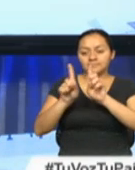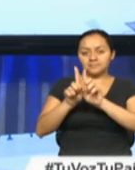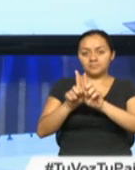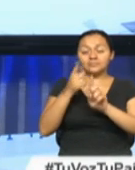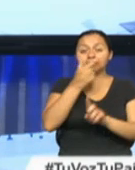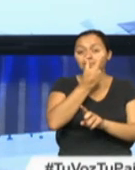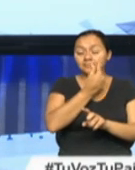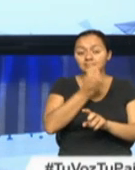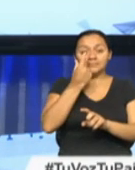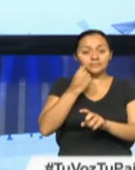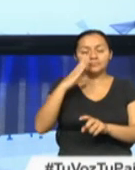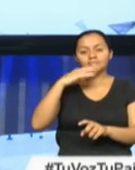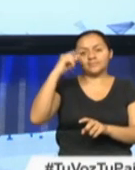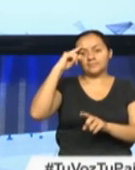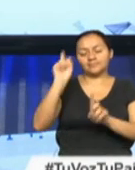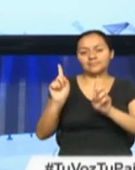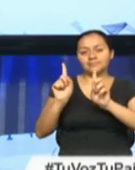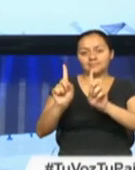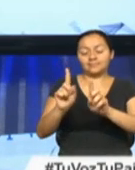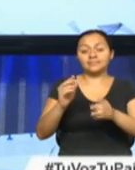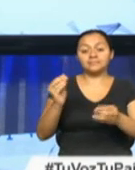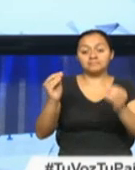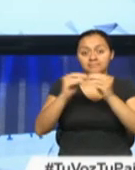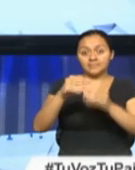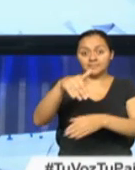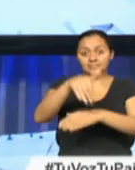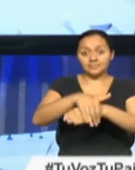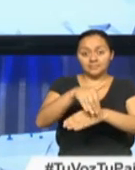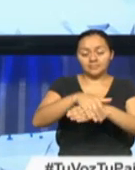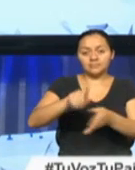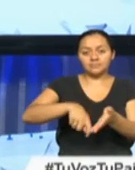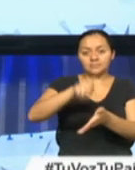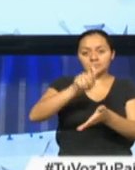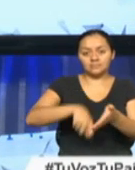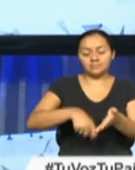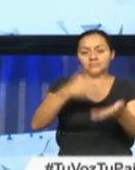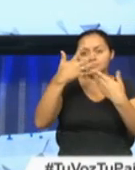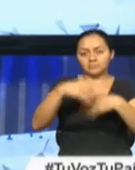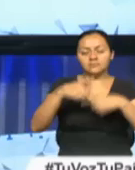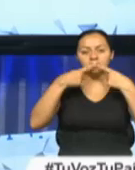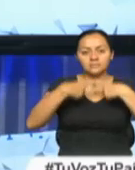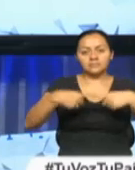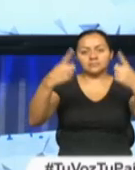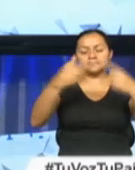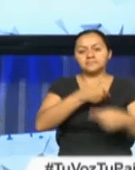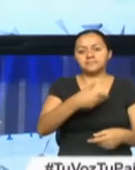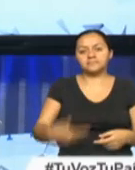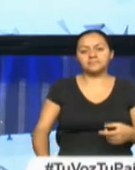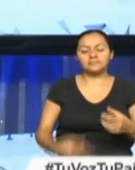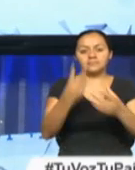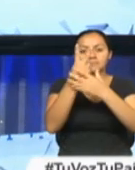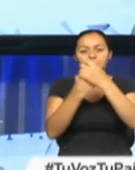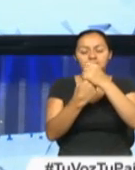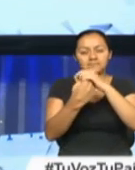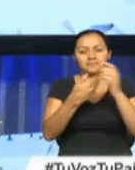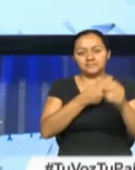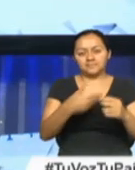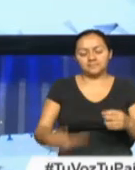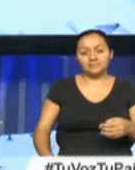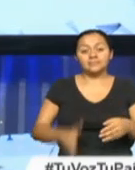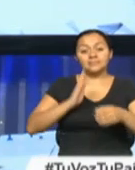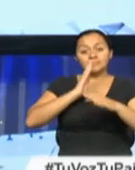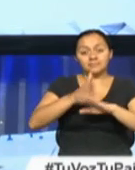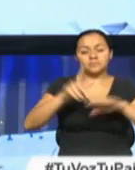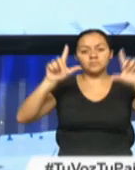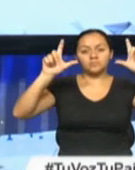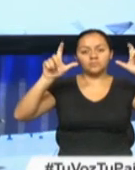Santos y Rafael Correa. En horas de la tarde tienen previsto la suscripción de la declaración presidencial de ambos mandatarios. Posterior a ello, la